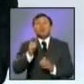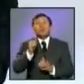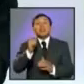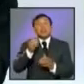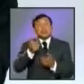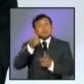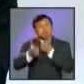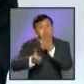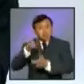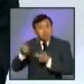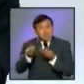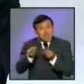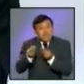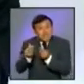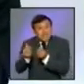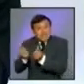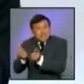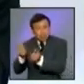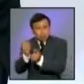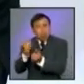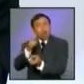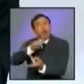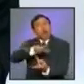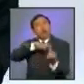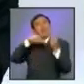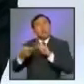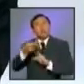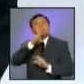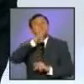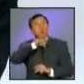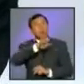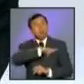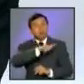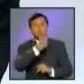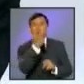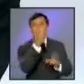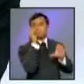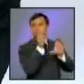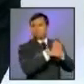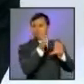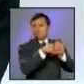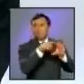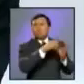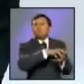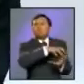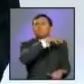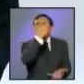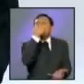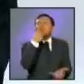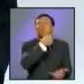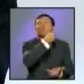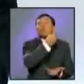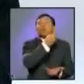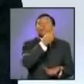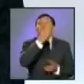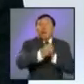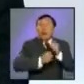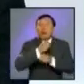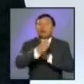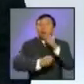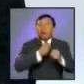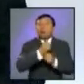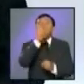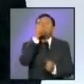que ellos tres para que bueno entre cuadri y ella lograran desviar la atención y dejaran en paz al niño bonito